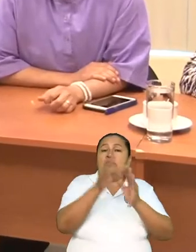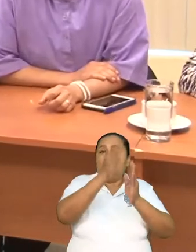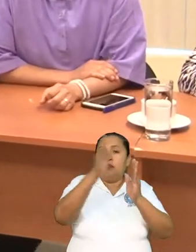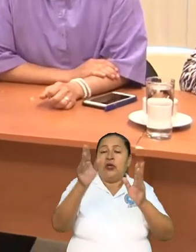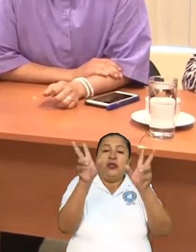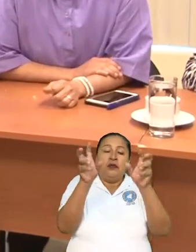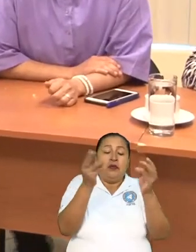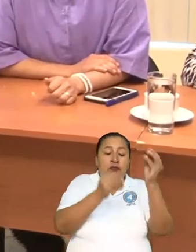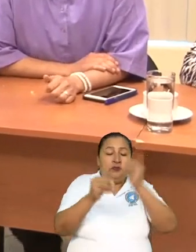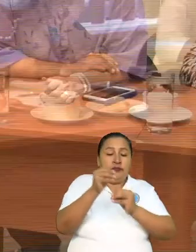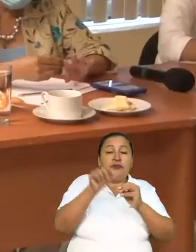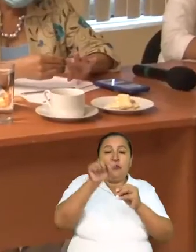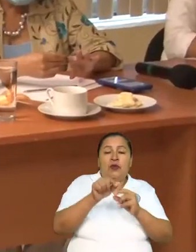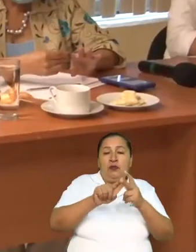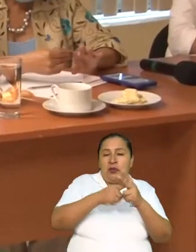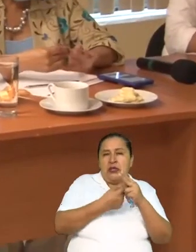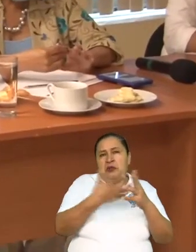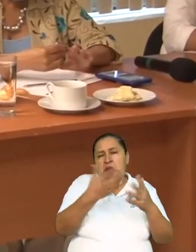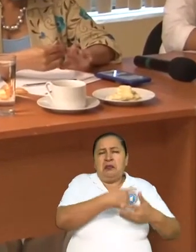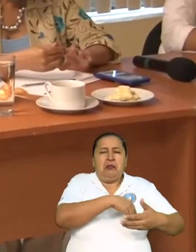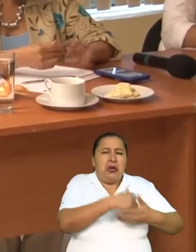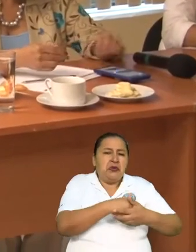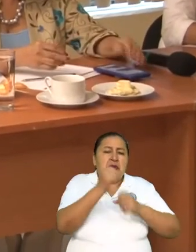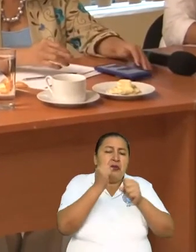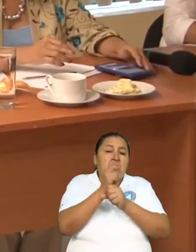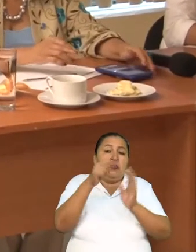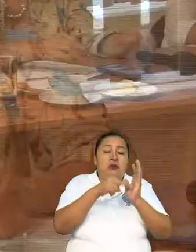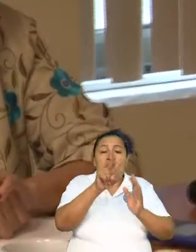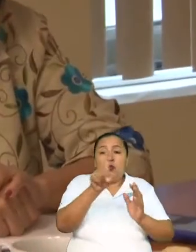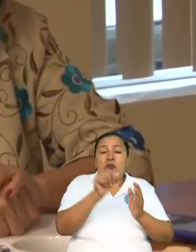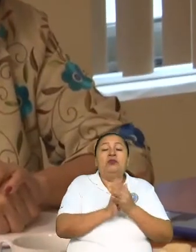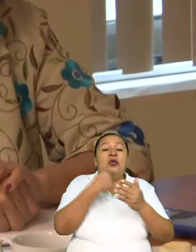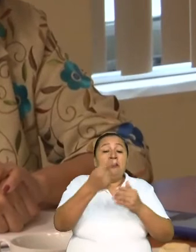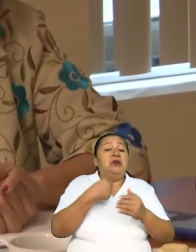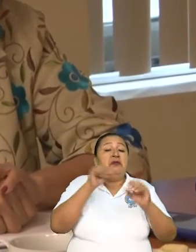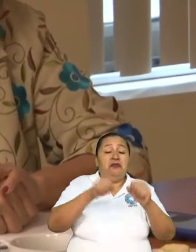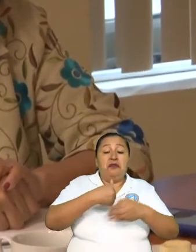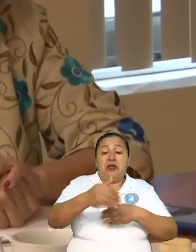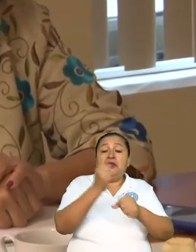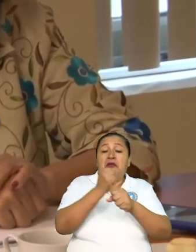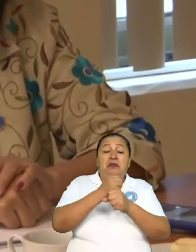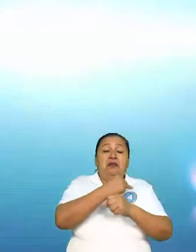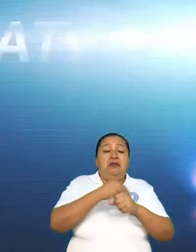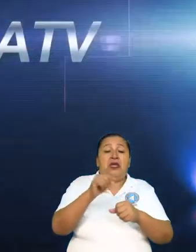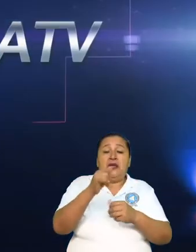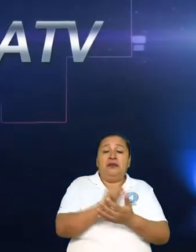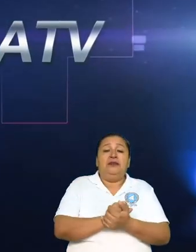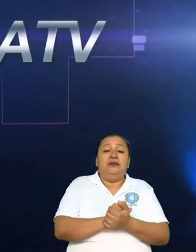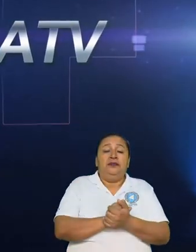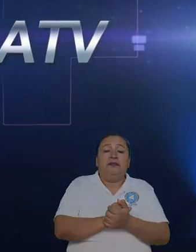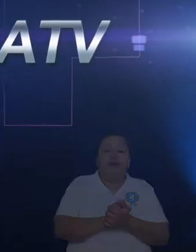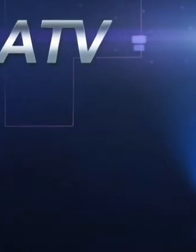en materia administrativa a partir del mes de marzo del 2021. Para el canal parlamentario, les informó Miguel Carranza Mena.